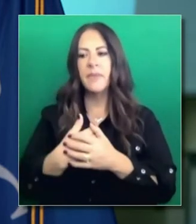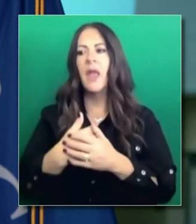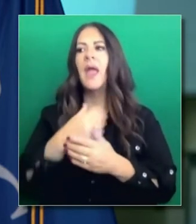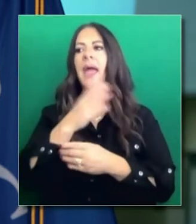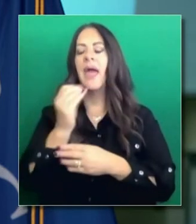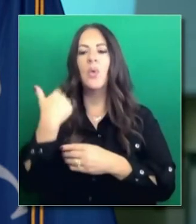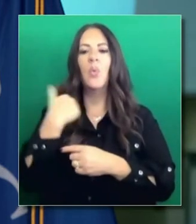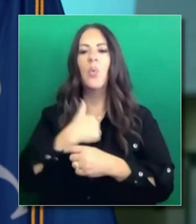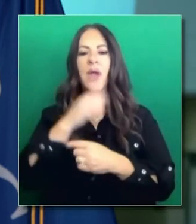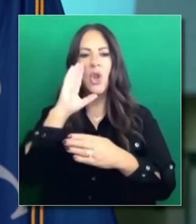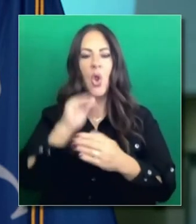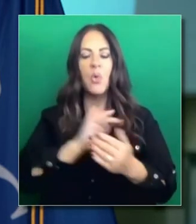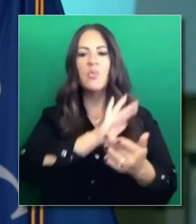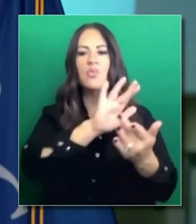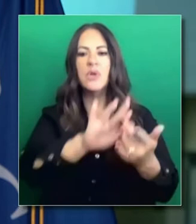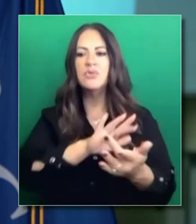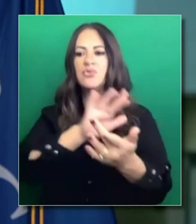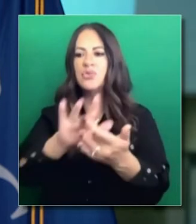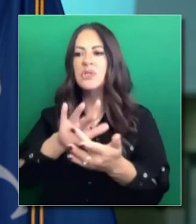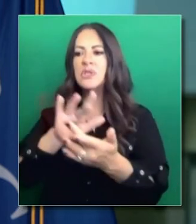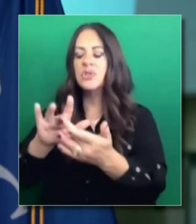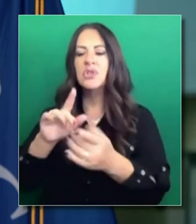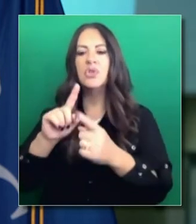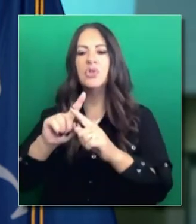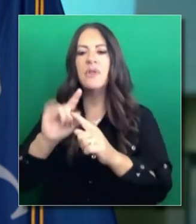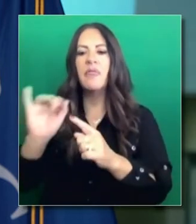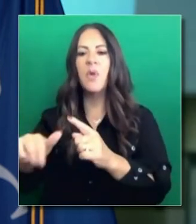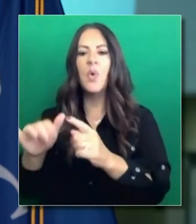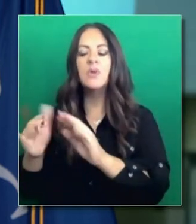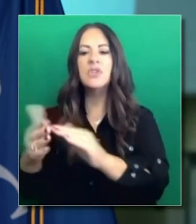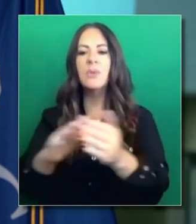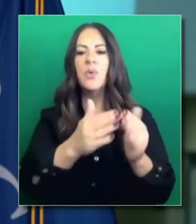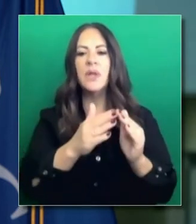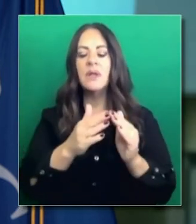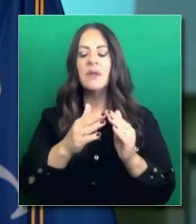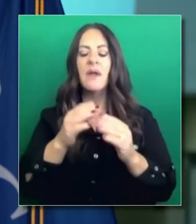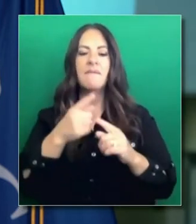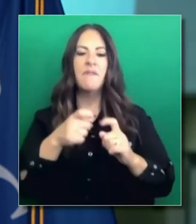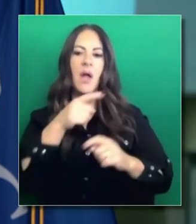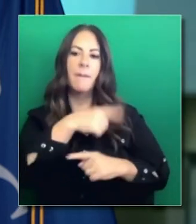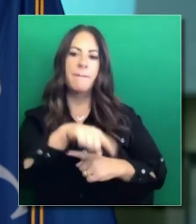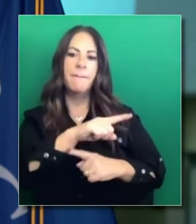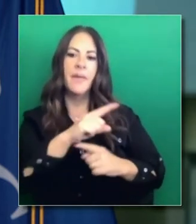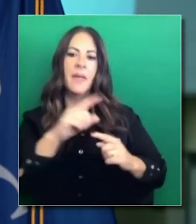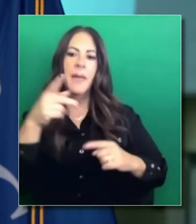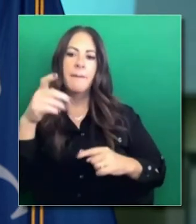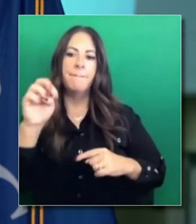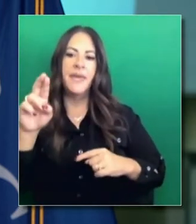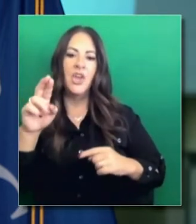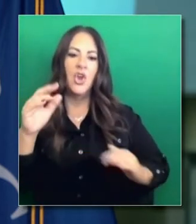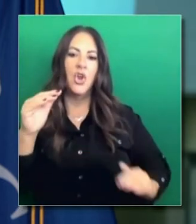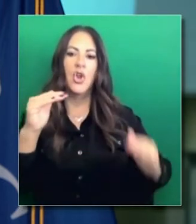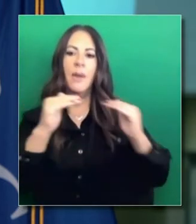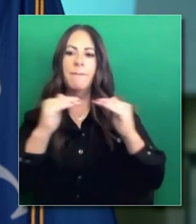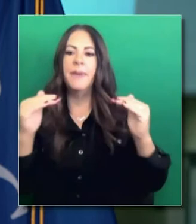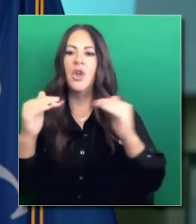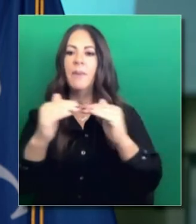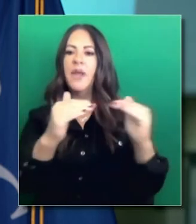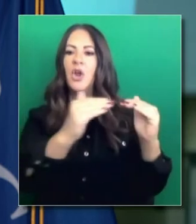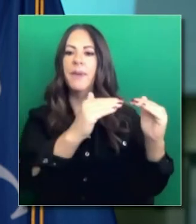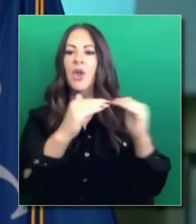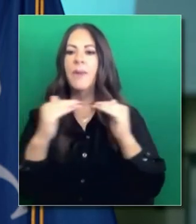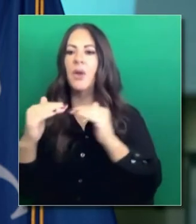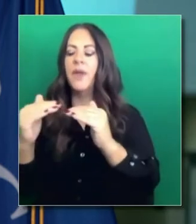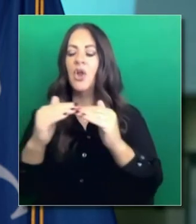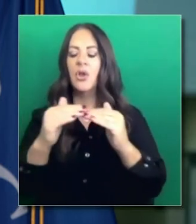para intervenir en comunidades subdesarrolladas. Y era un plan y una estrategia que implementamos en torno al